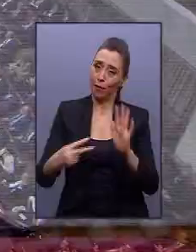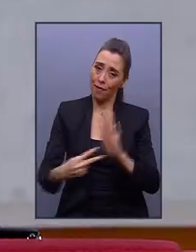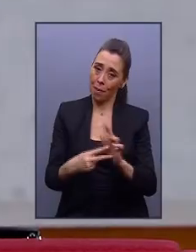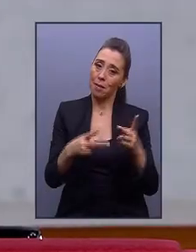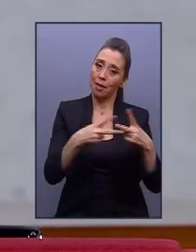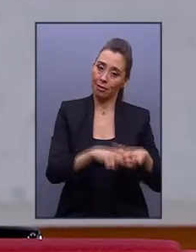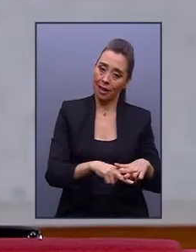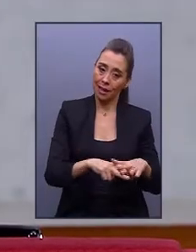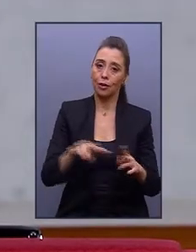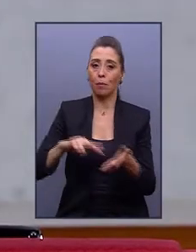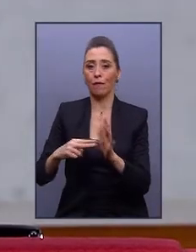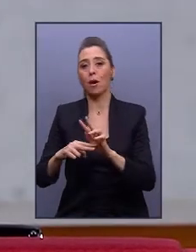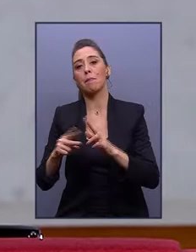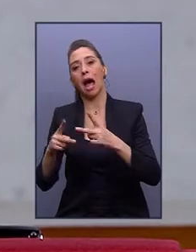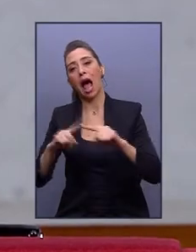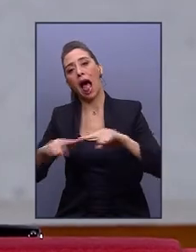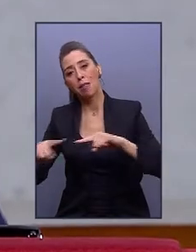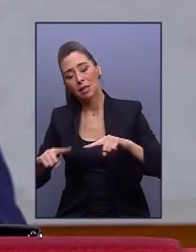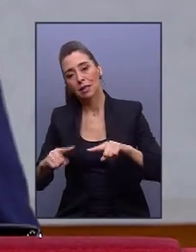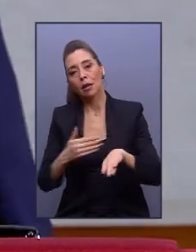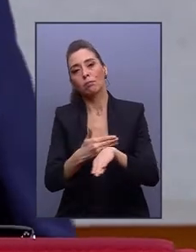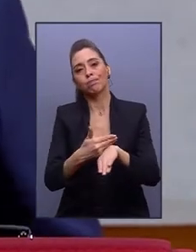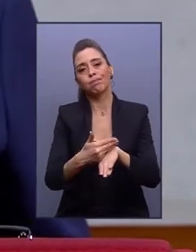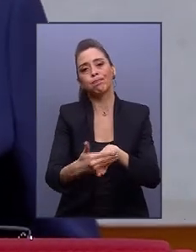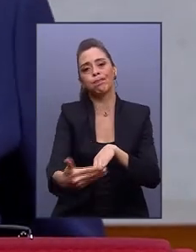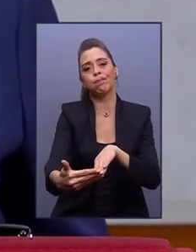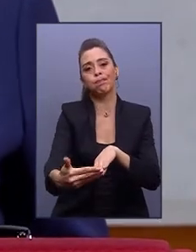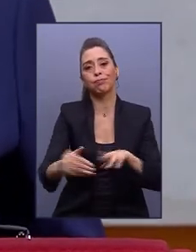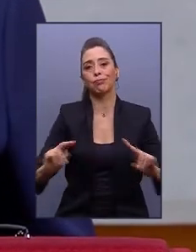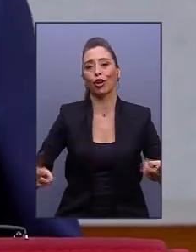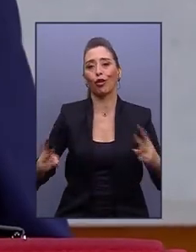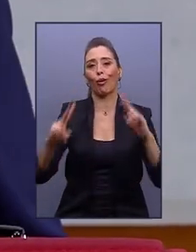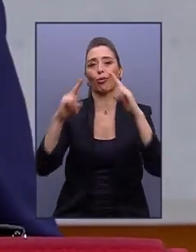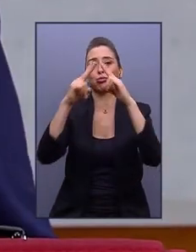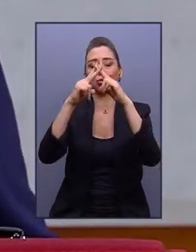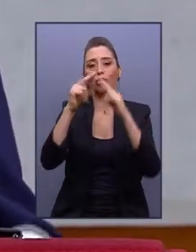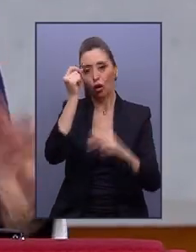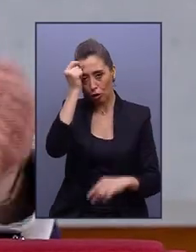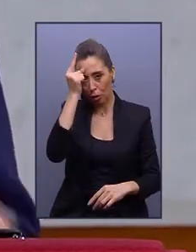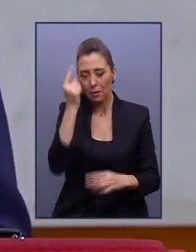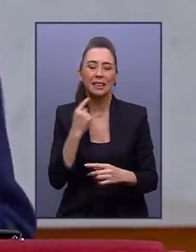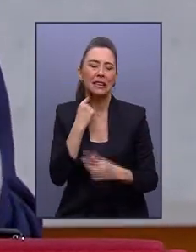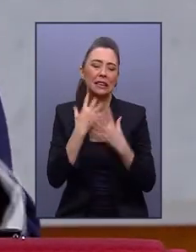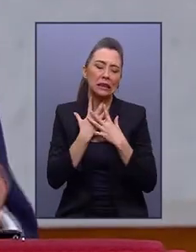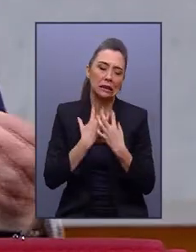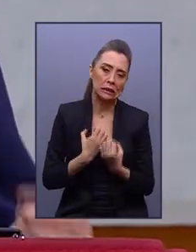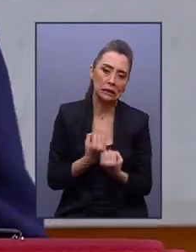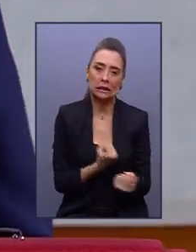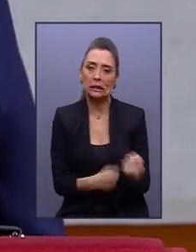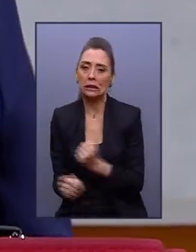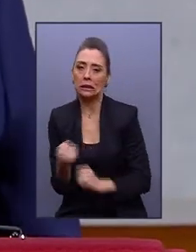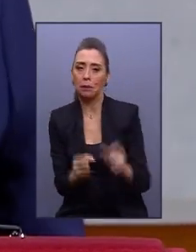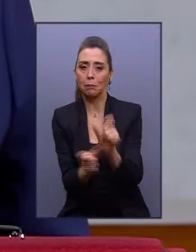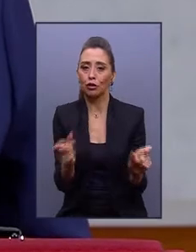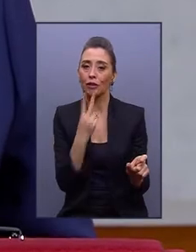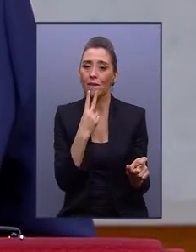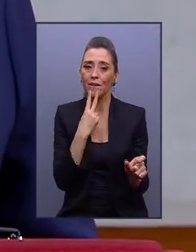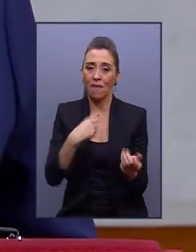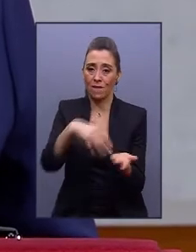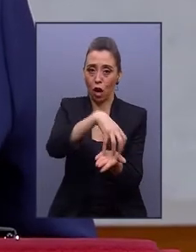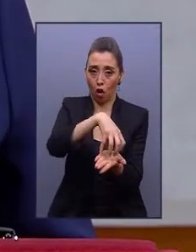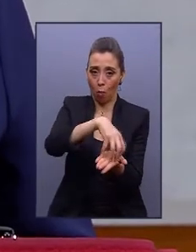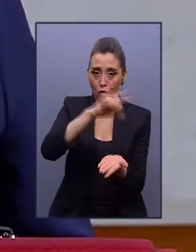técnicos y administrativos que han retrasado el inicio de la construcción. Y entiendo la frustración y la impaciencia de los habitantes de la comuna y